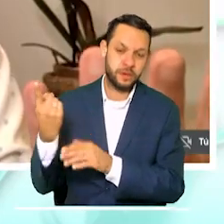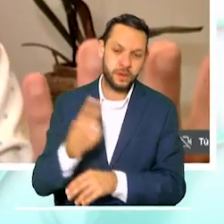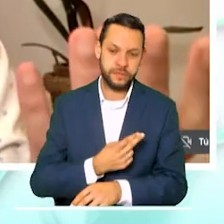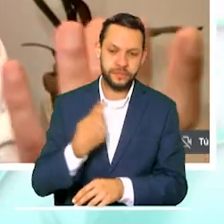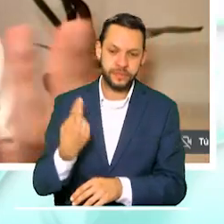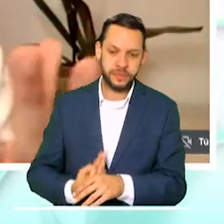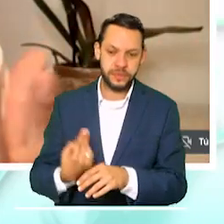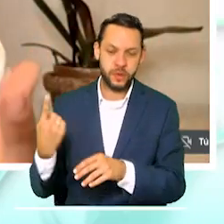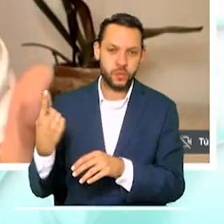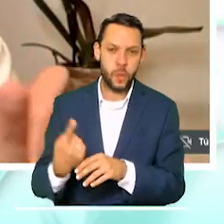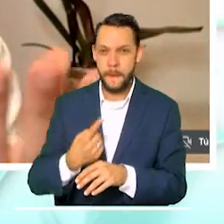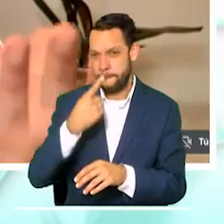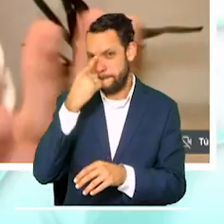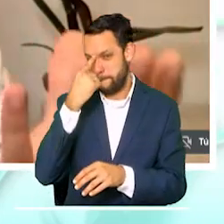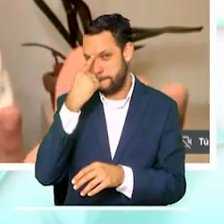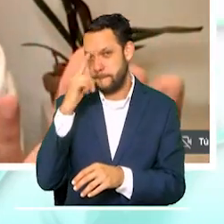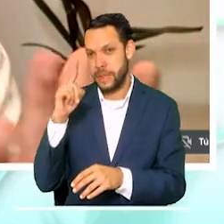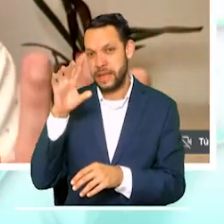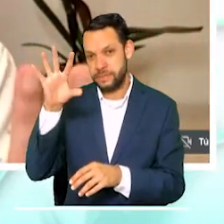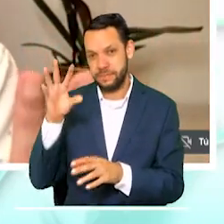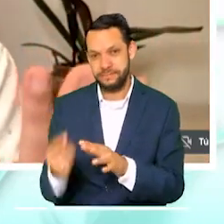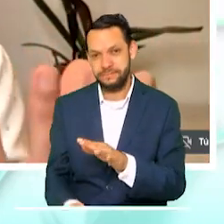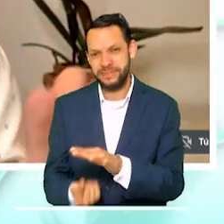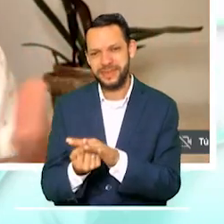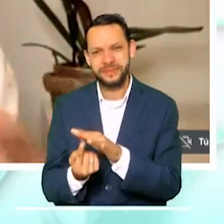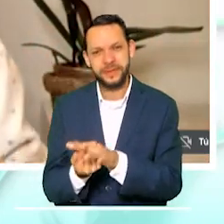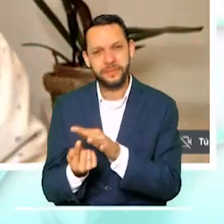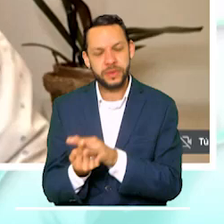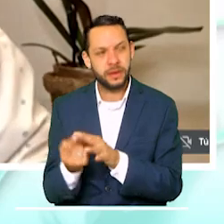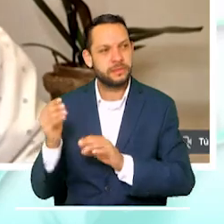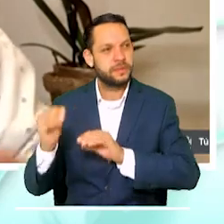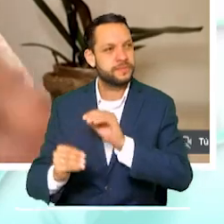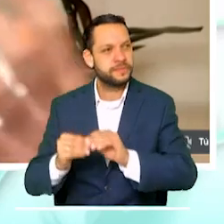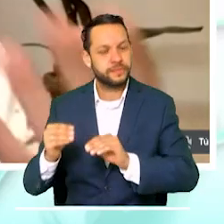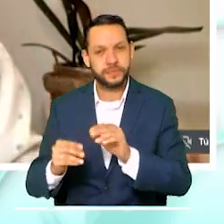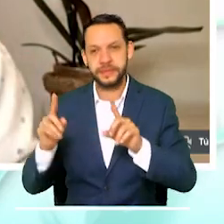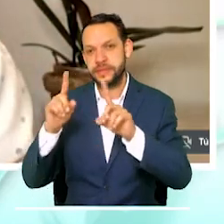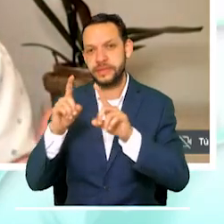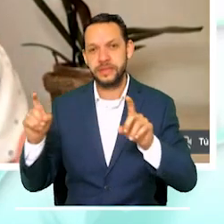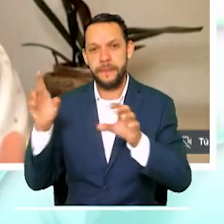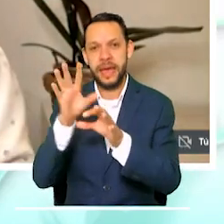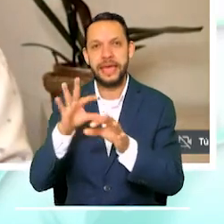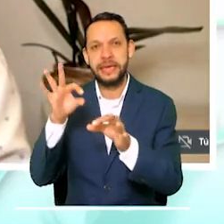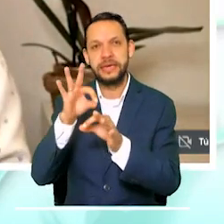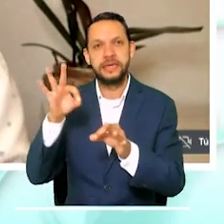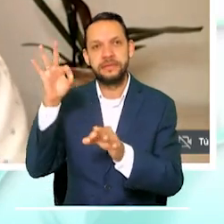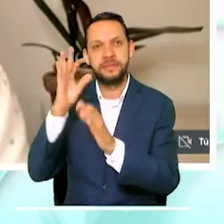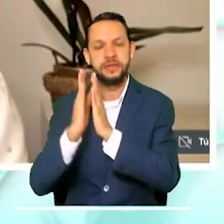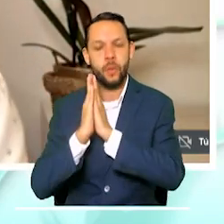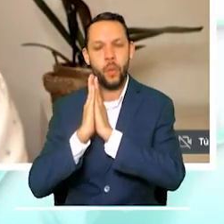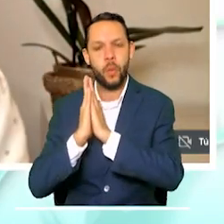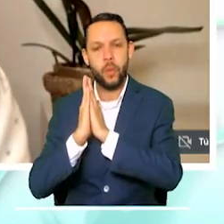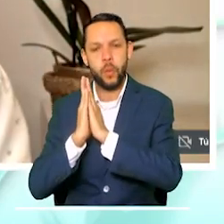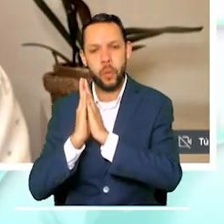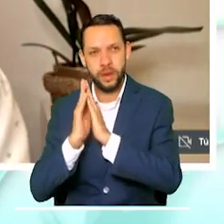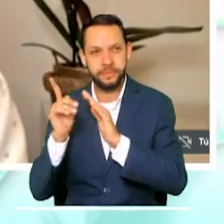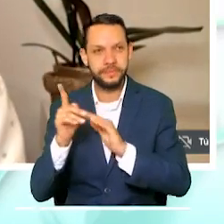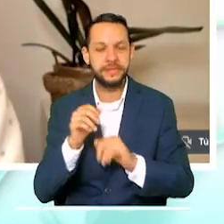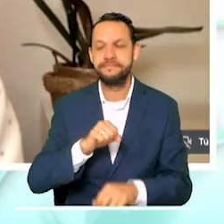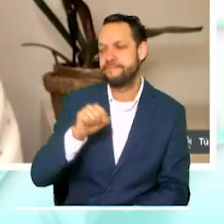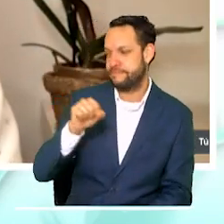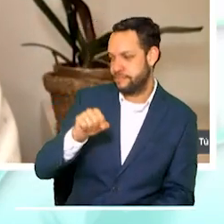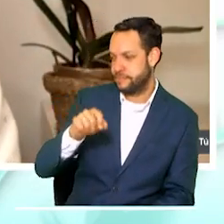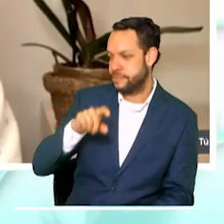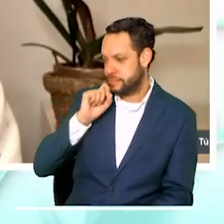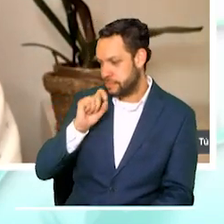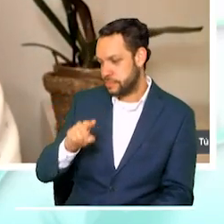budismo, pues estaba impregnada inicialmente claro. De una espiritualidad muy grande. Te pregunté esto porque es un tema muy importante, porque al